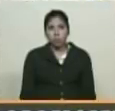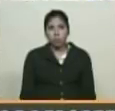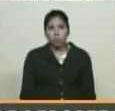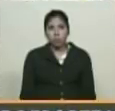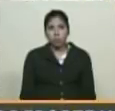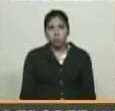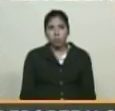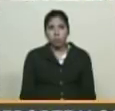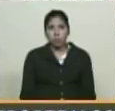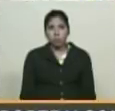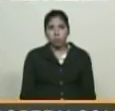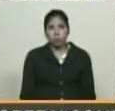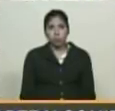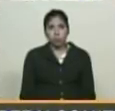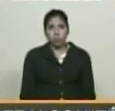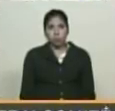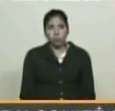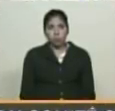Bueno, buenas tardes.